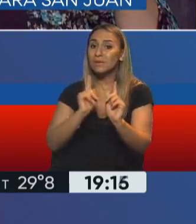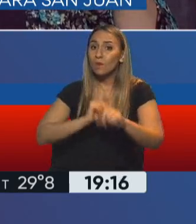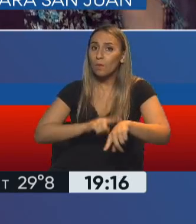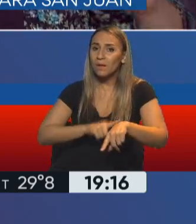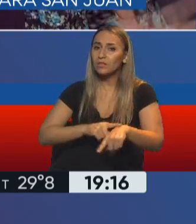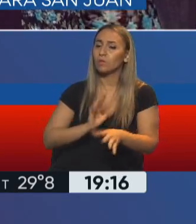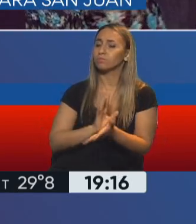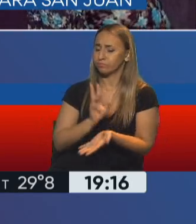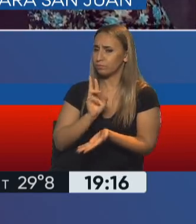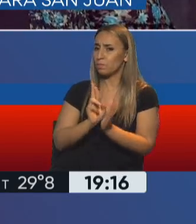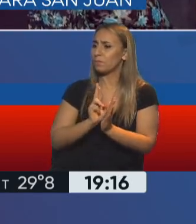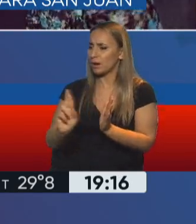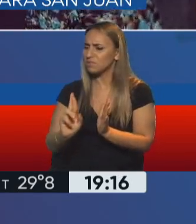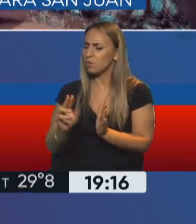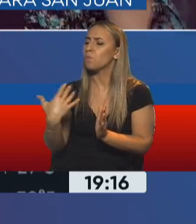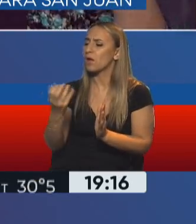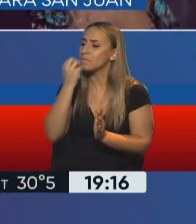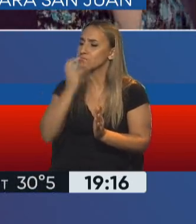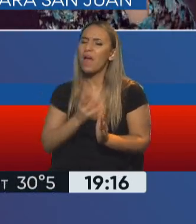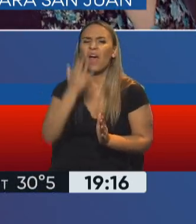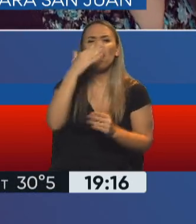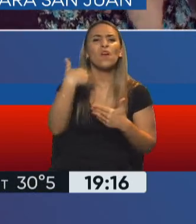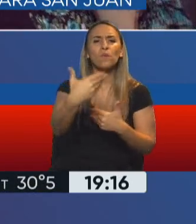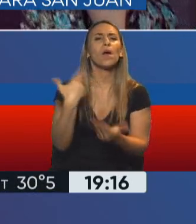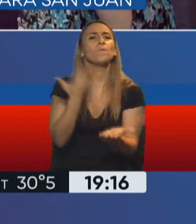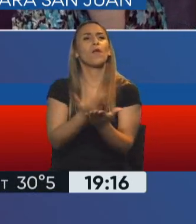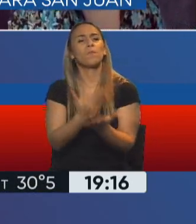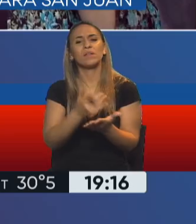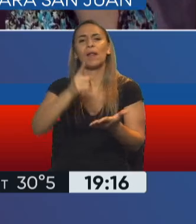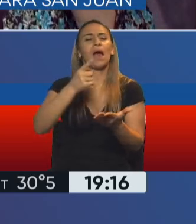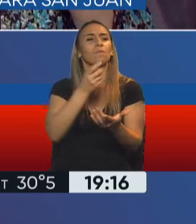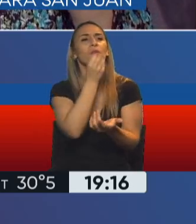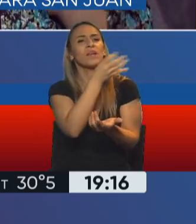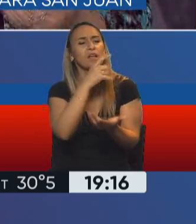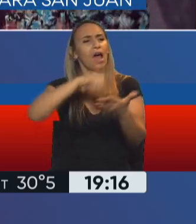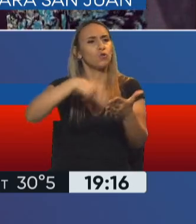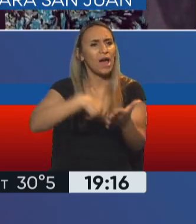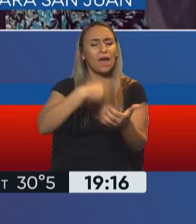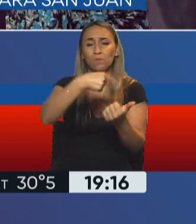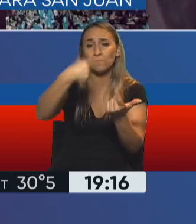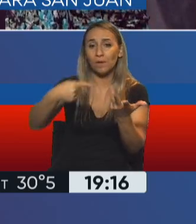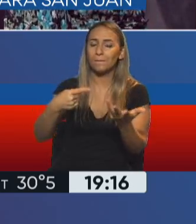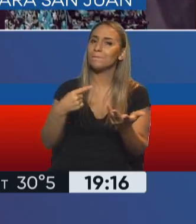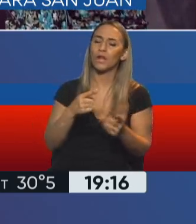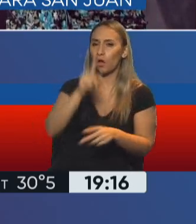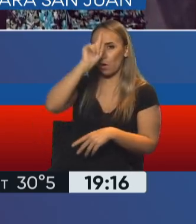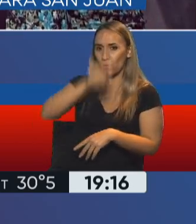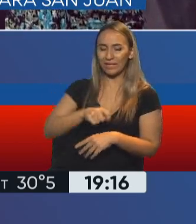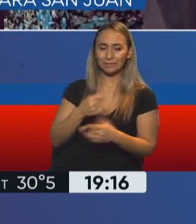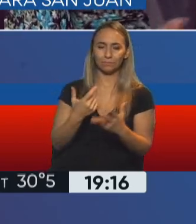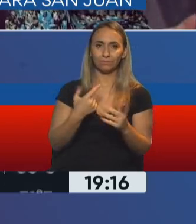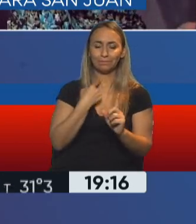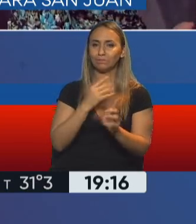del secreto. Después que se vengan los planteos de nulidades, después que pase lo que pase, pero como no tuvo el acompañamiento del